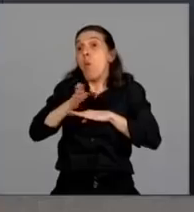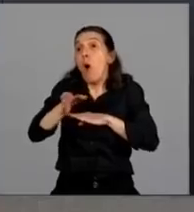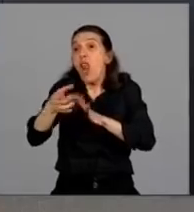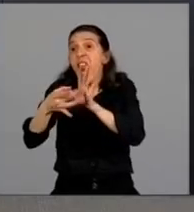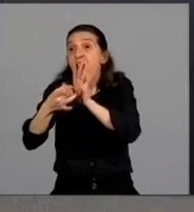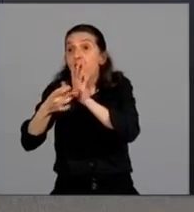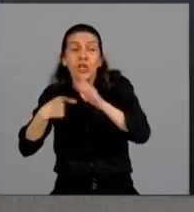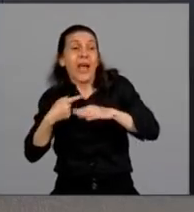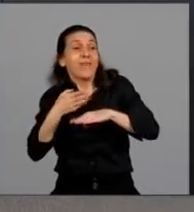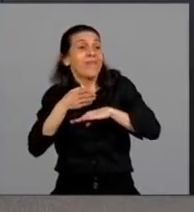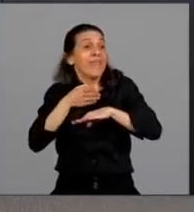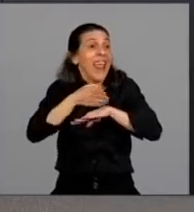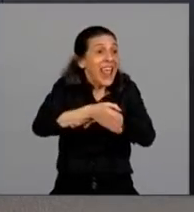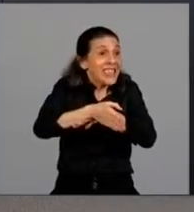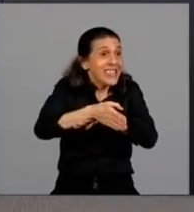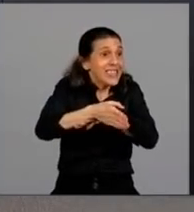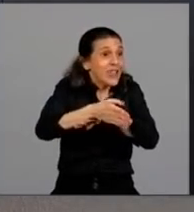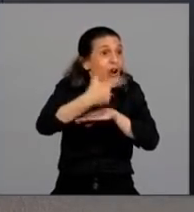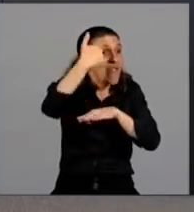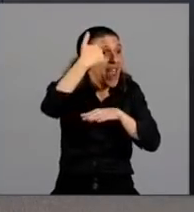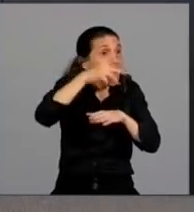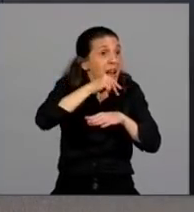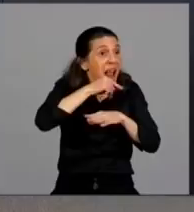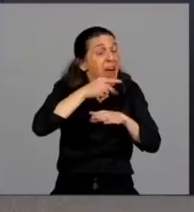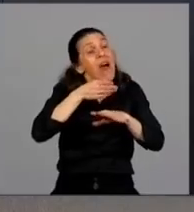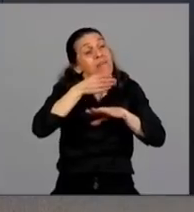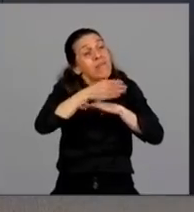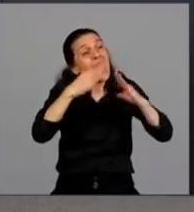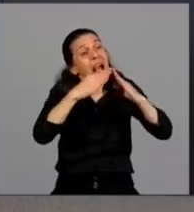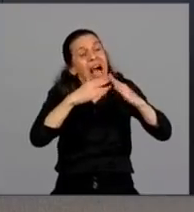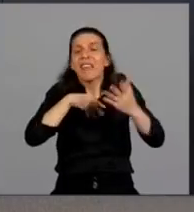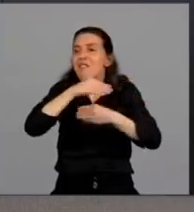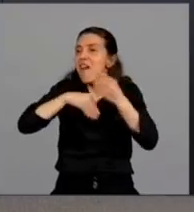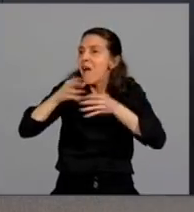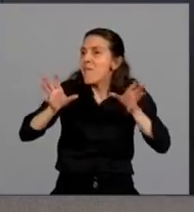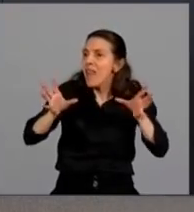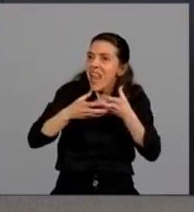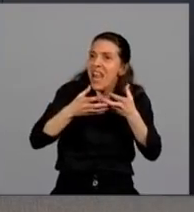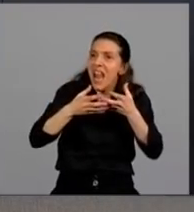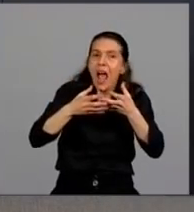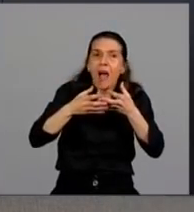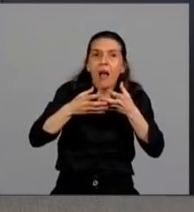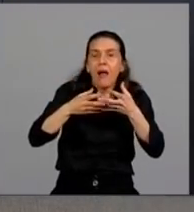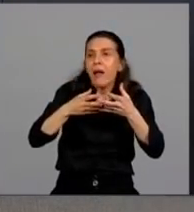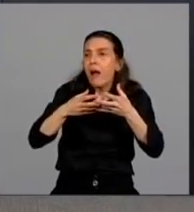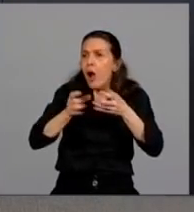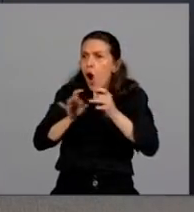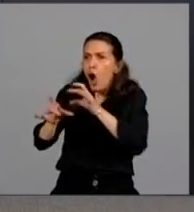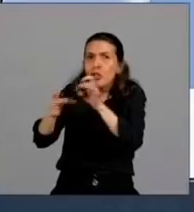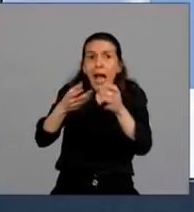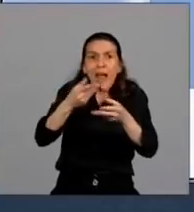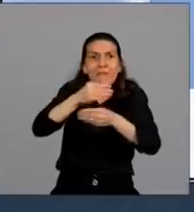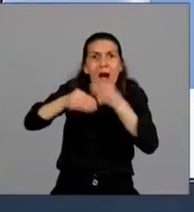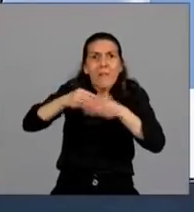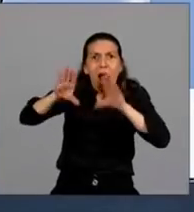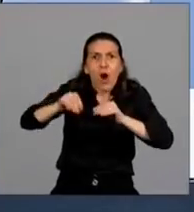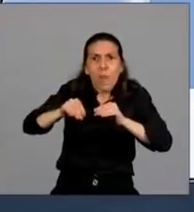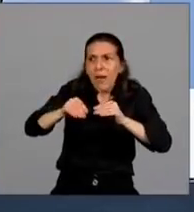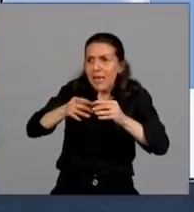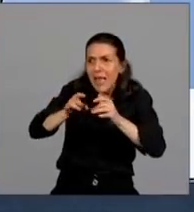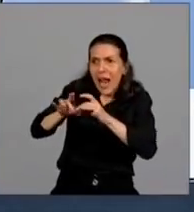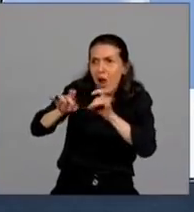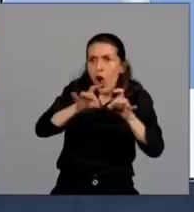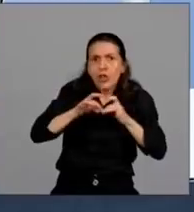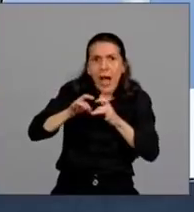Cumplió las medidas de distanciamiento, se reunió con su familia, se contagió toda la familia. Un miembro de la familia, no